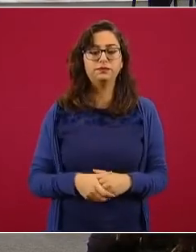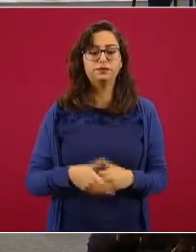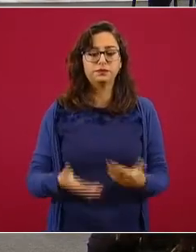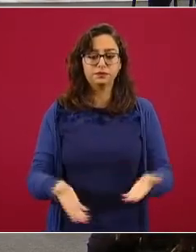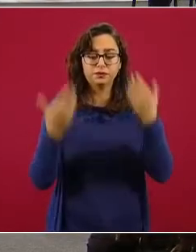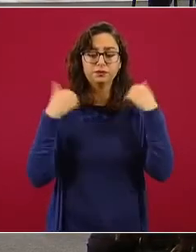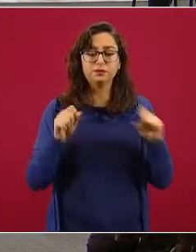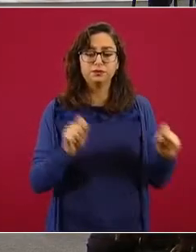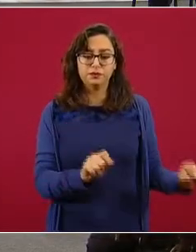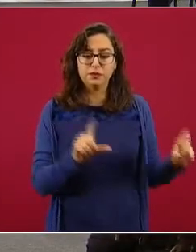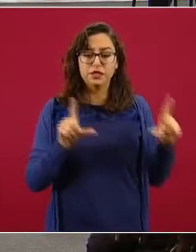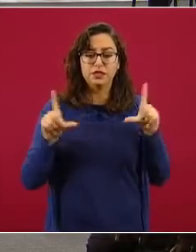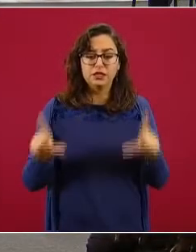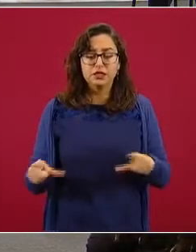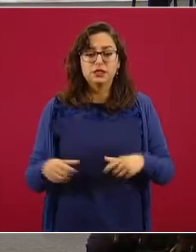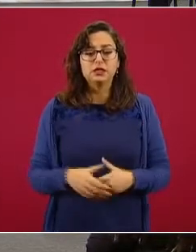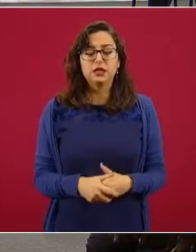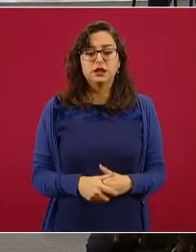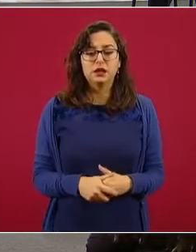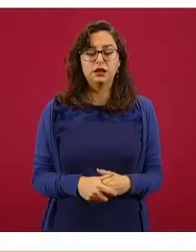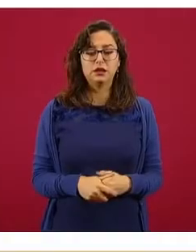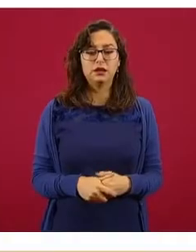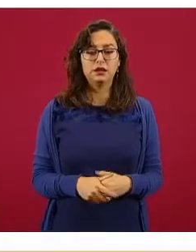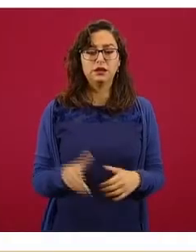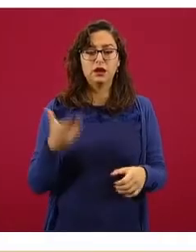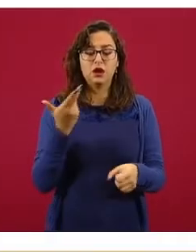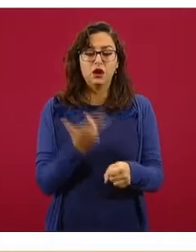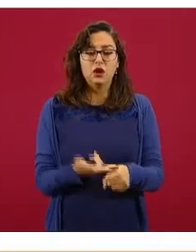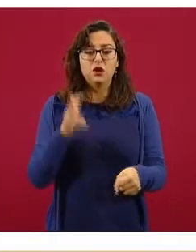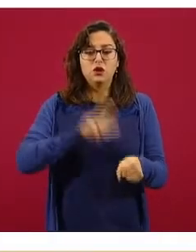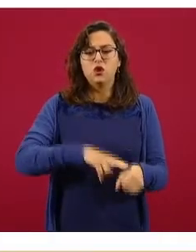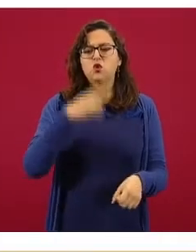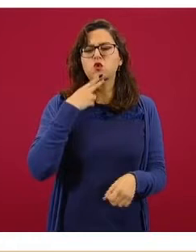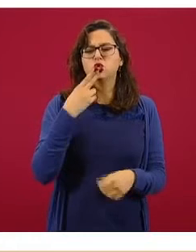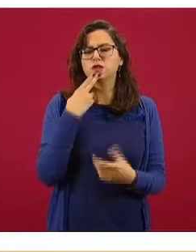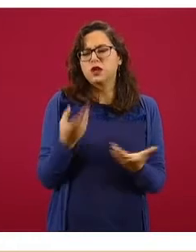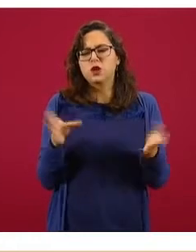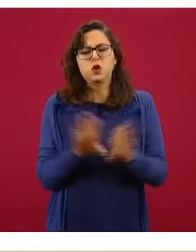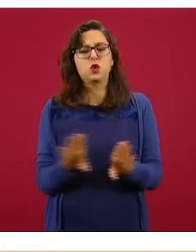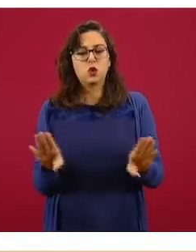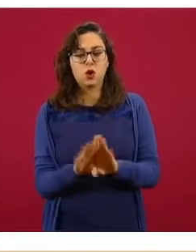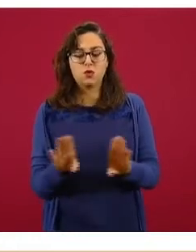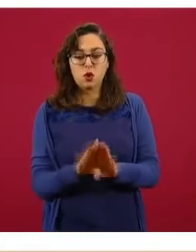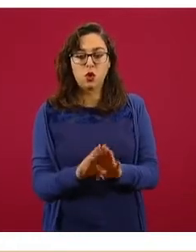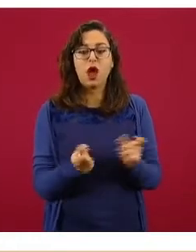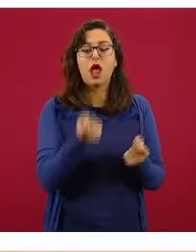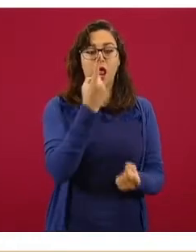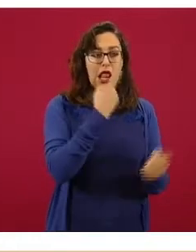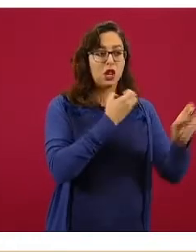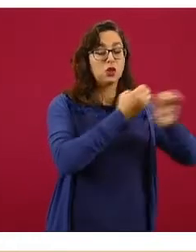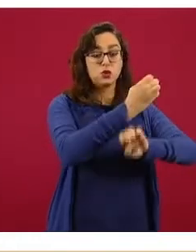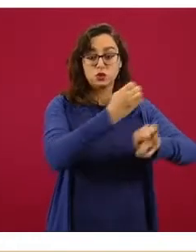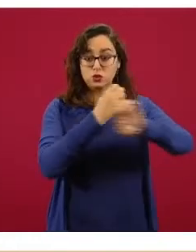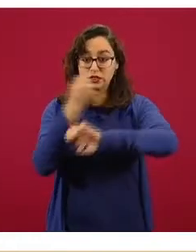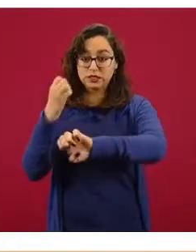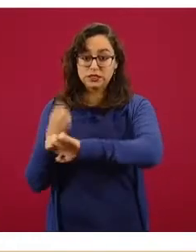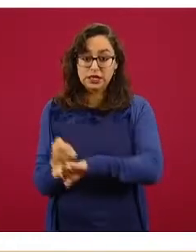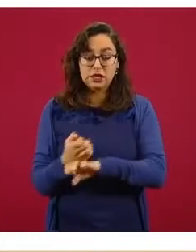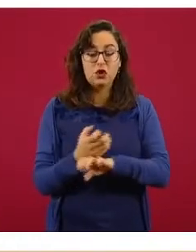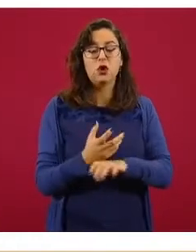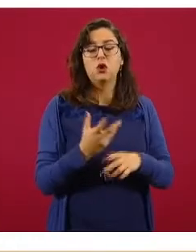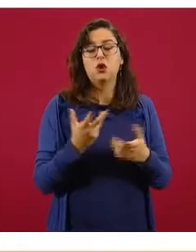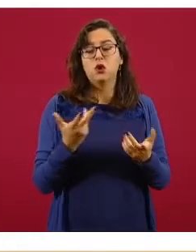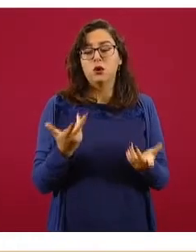la optimización del uso de la infraestructura hospitalaria. Si bien en algunas entidades federativas en este momento tenemos